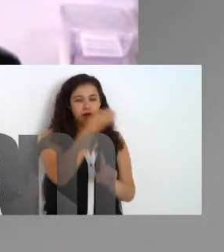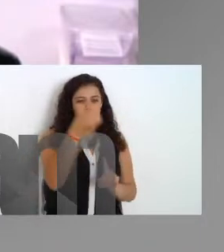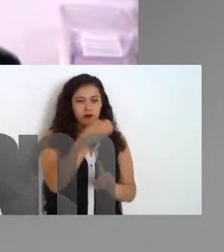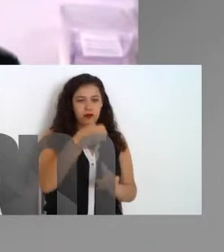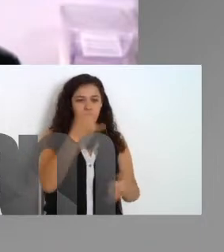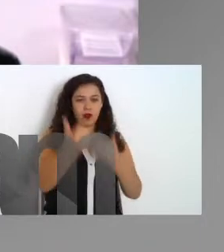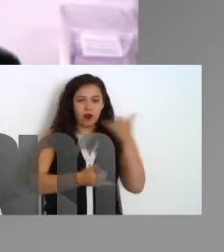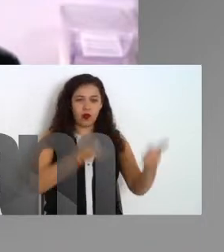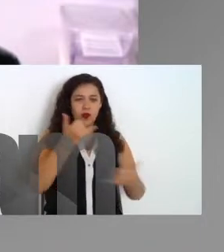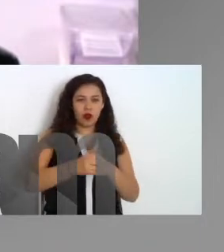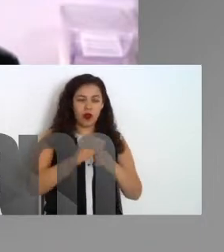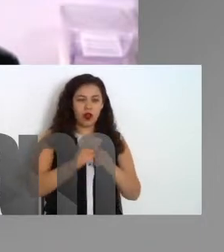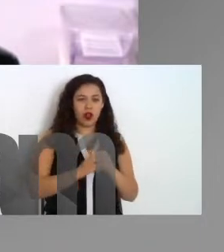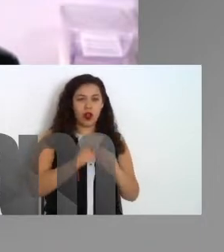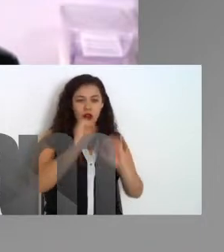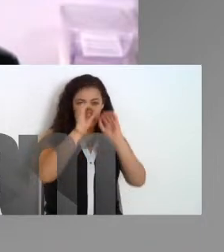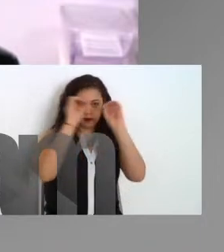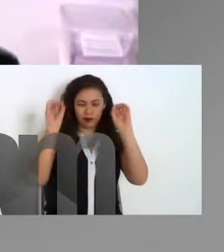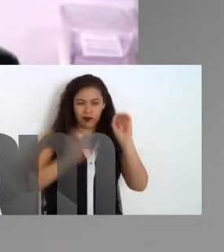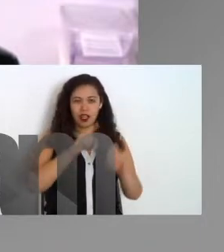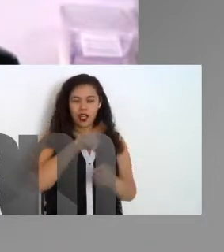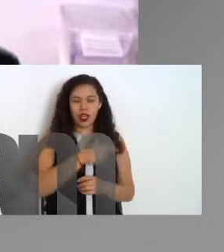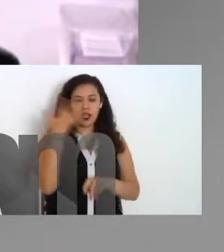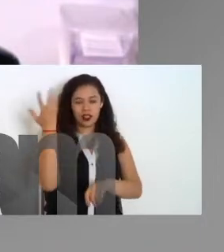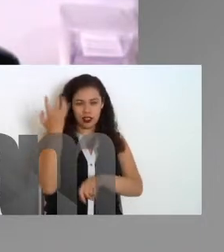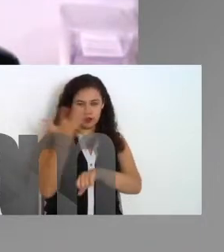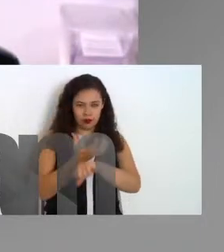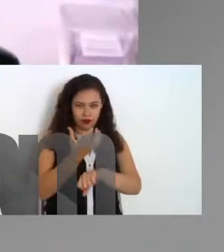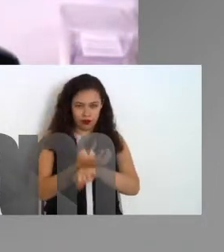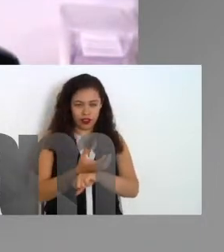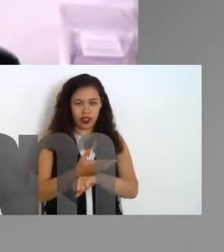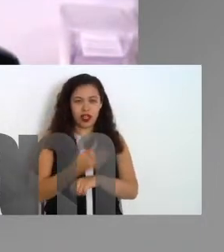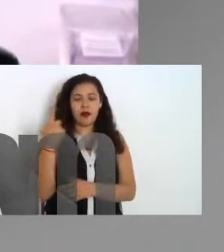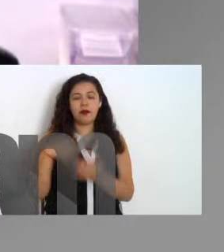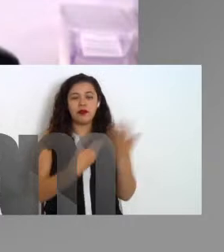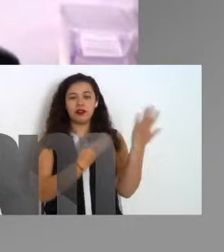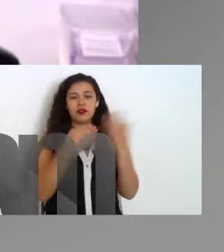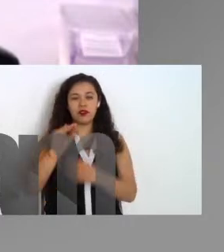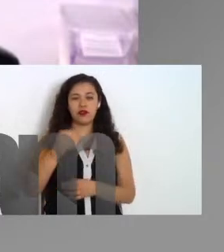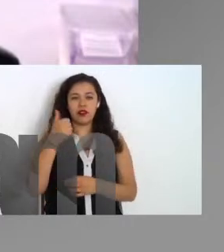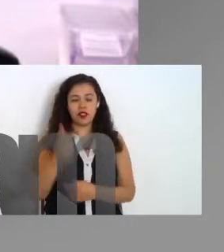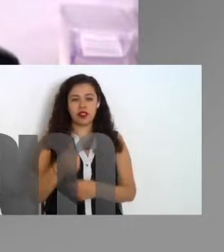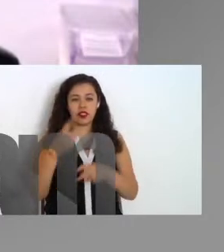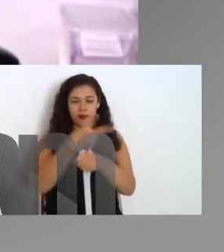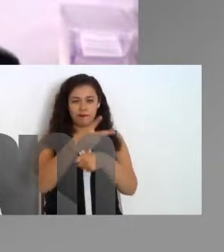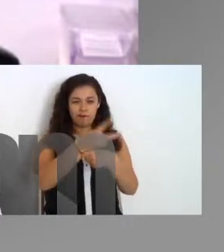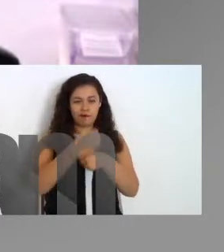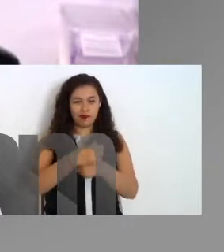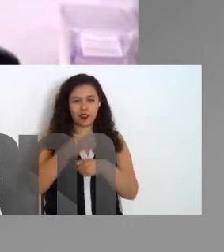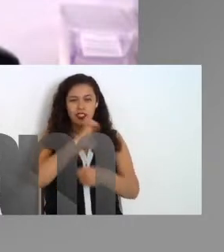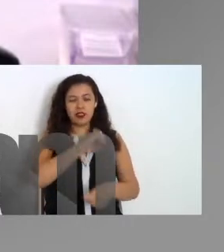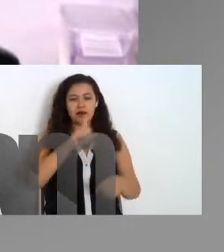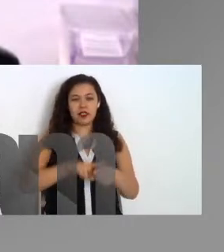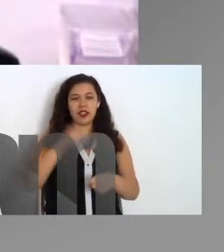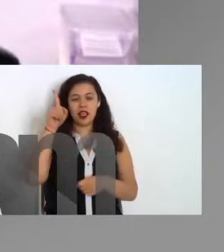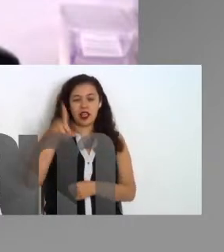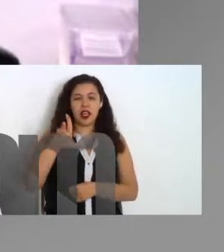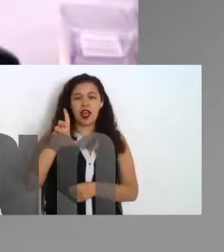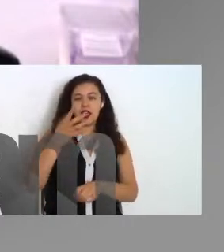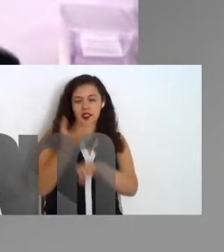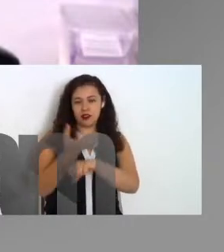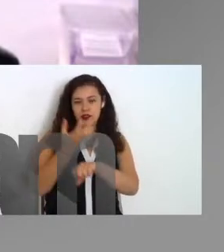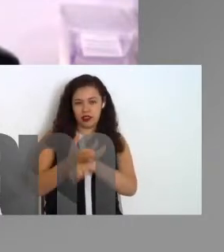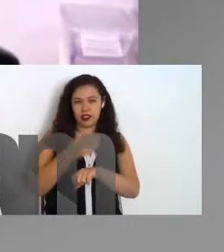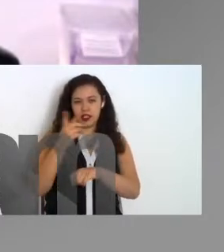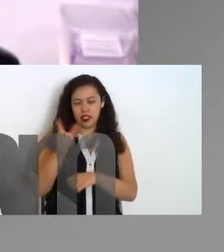en Atlanta en 1996. Fue invitado especial de la Universidad de Denver y del Departamento de Estado de los Estados Unidos de